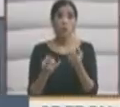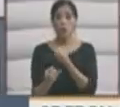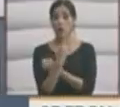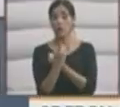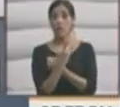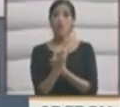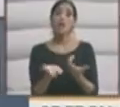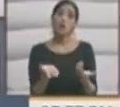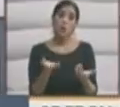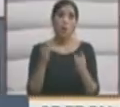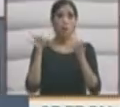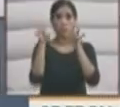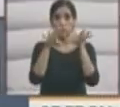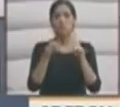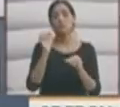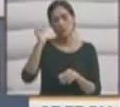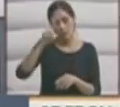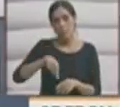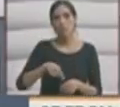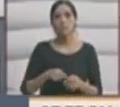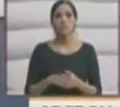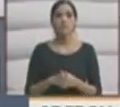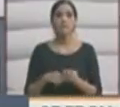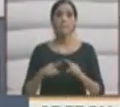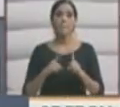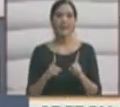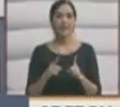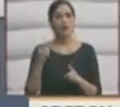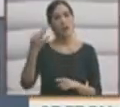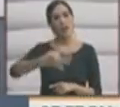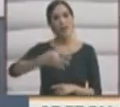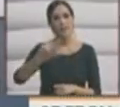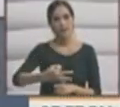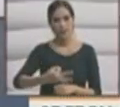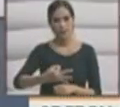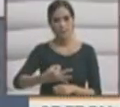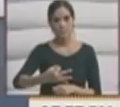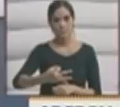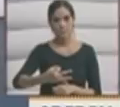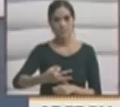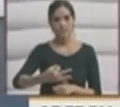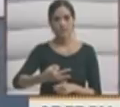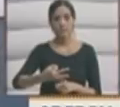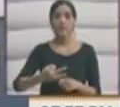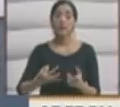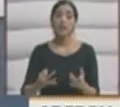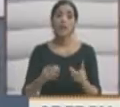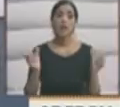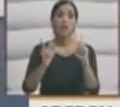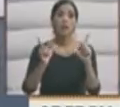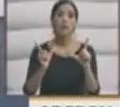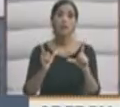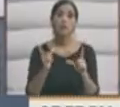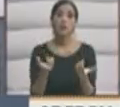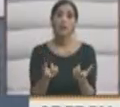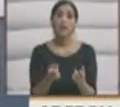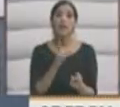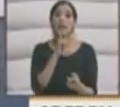Claro que sí. Pero esta es la verdad. Que los medios no solamente